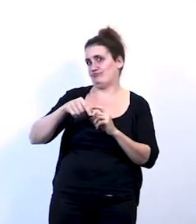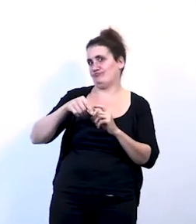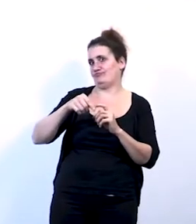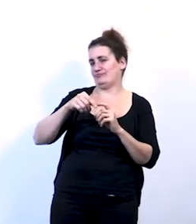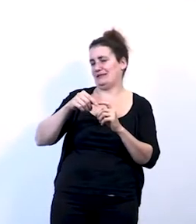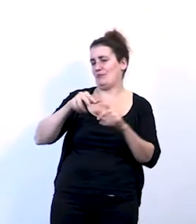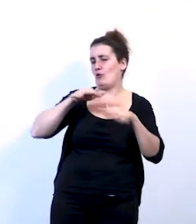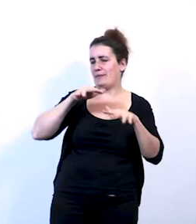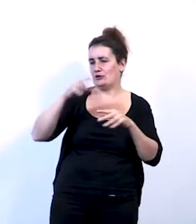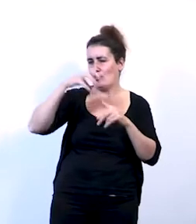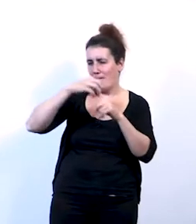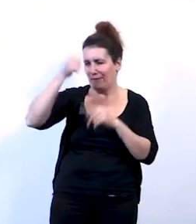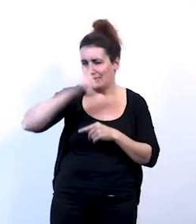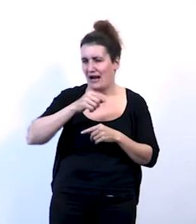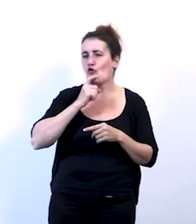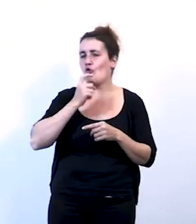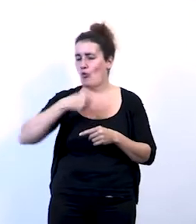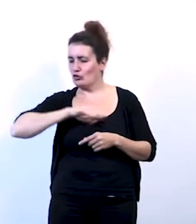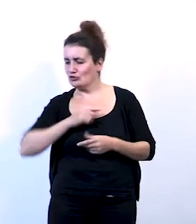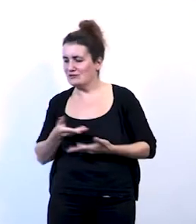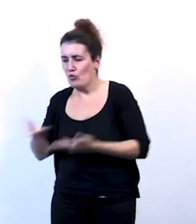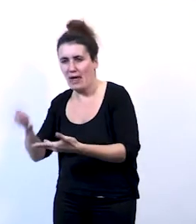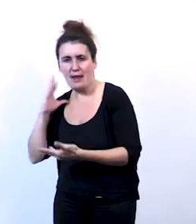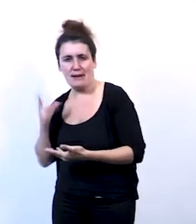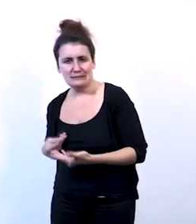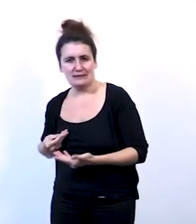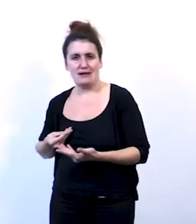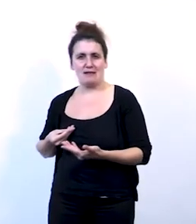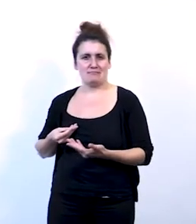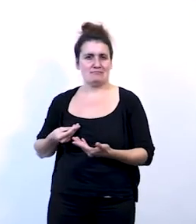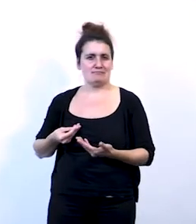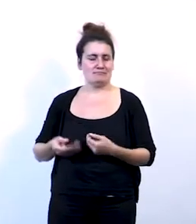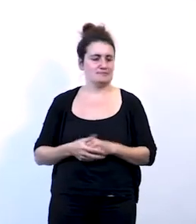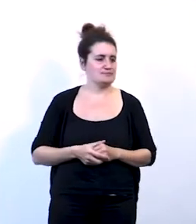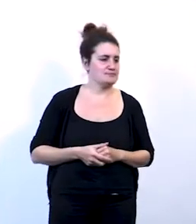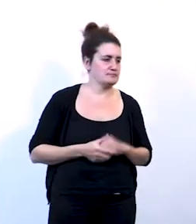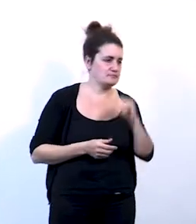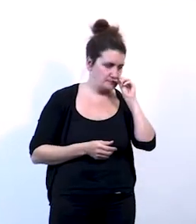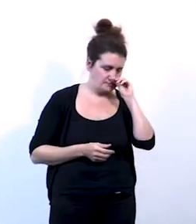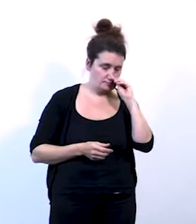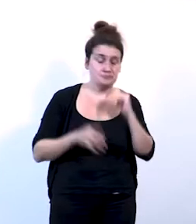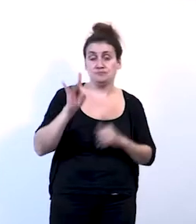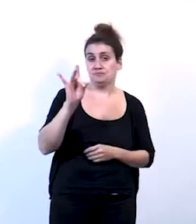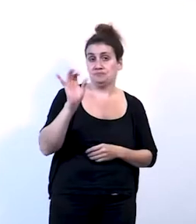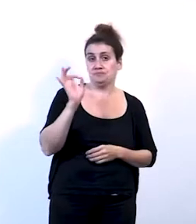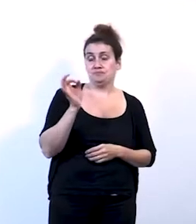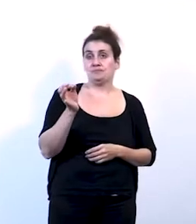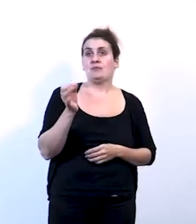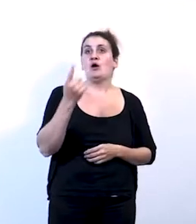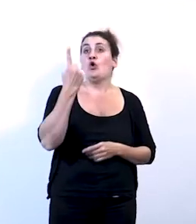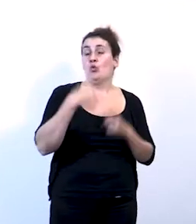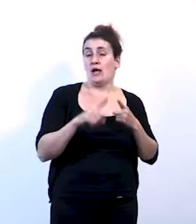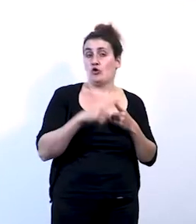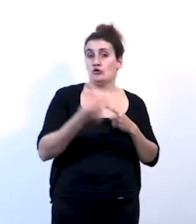ayudar a las mujeres en Palestina, ayudar a cambiar lo que está sucediendo? Sí, mira, una de las cosas es que